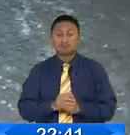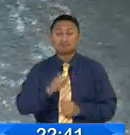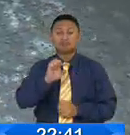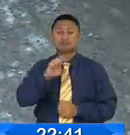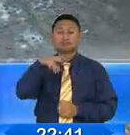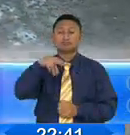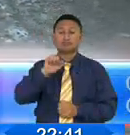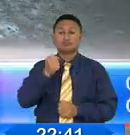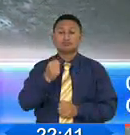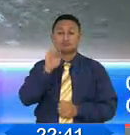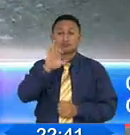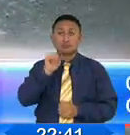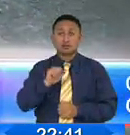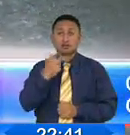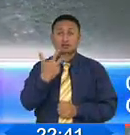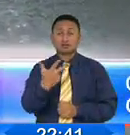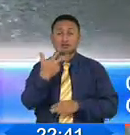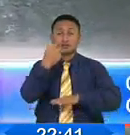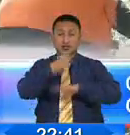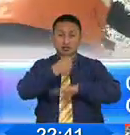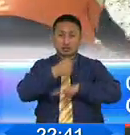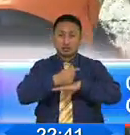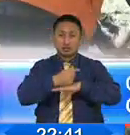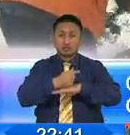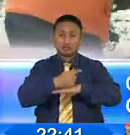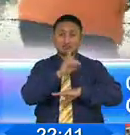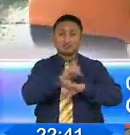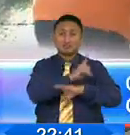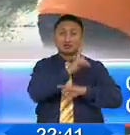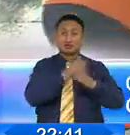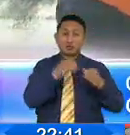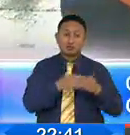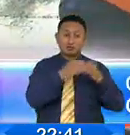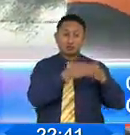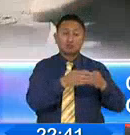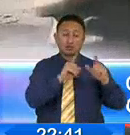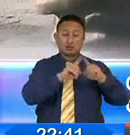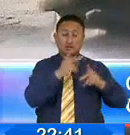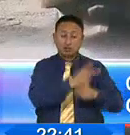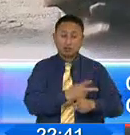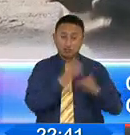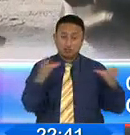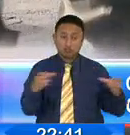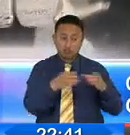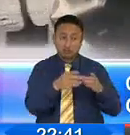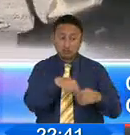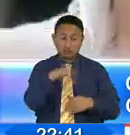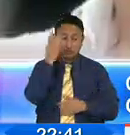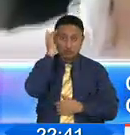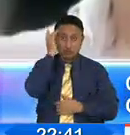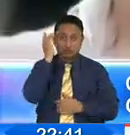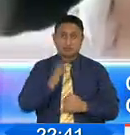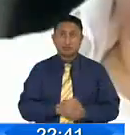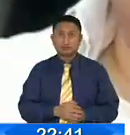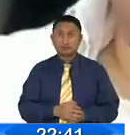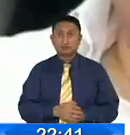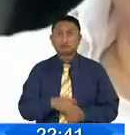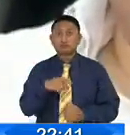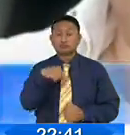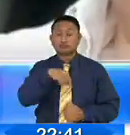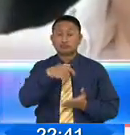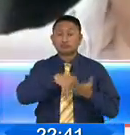públicas han pasado 3 gerentes. Desde el directorio que lo conforman varios concejales hay preocupación. Este contrato